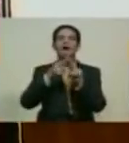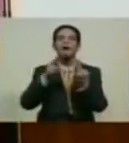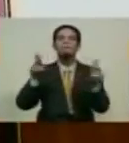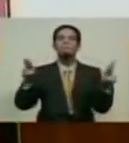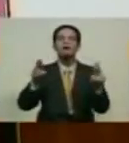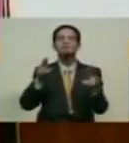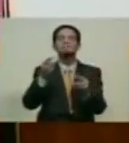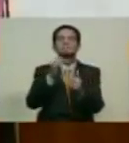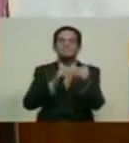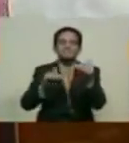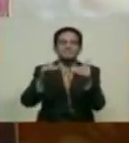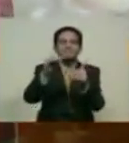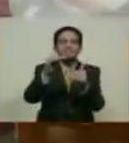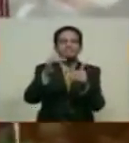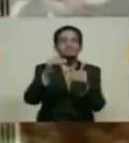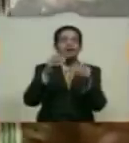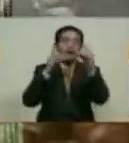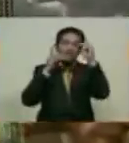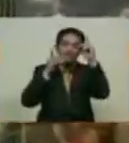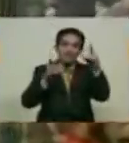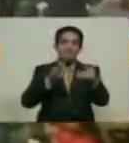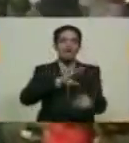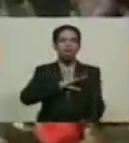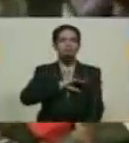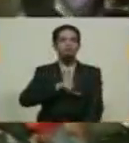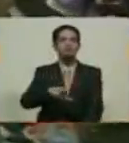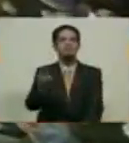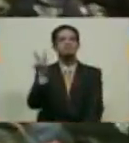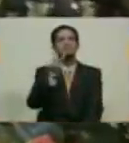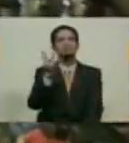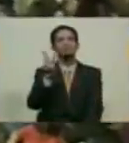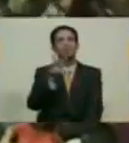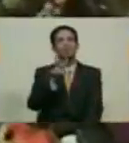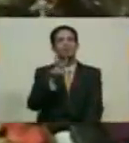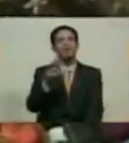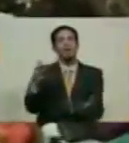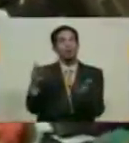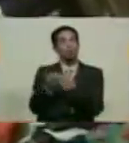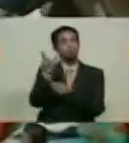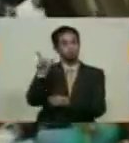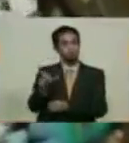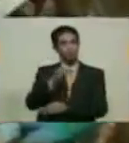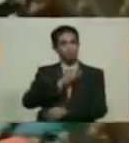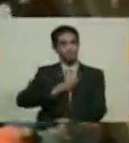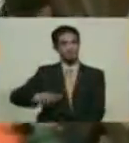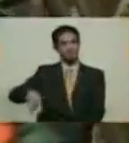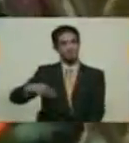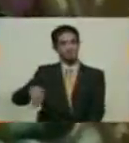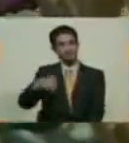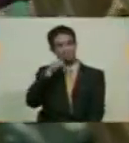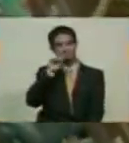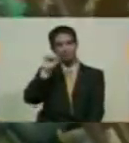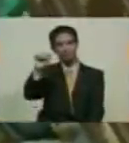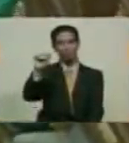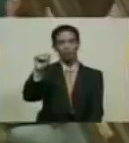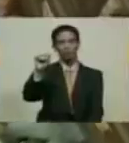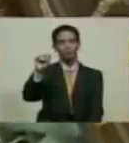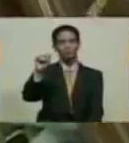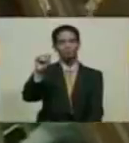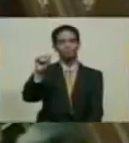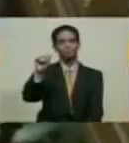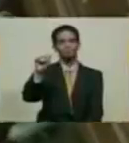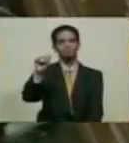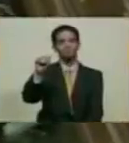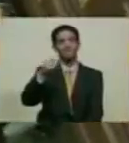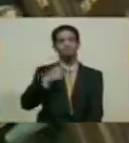la soberanía, de la dignidad nacional, junto al presidente Nicolás Maduro. No